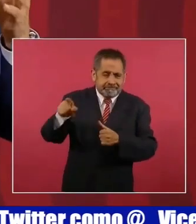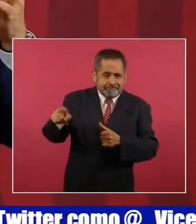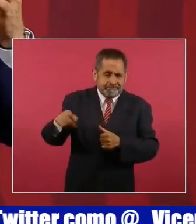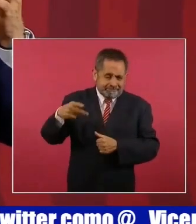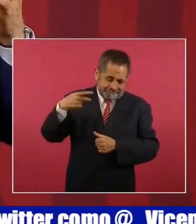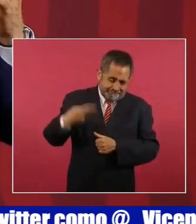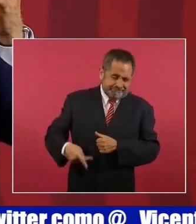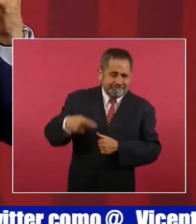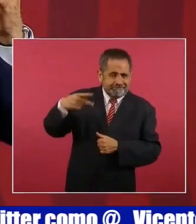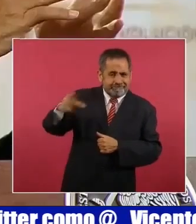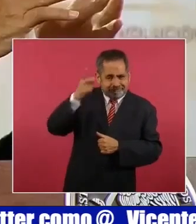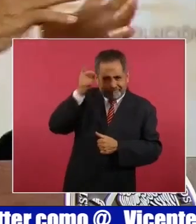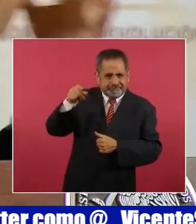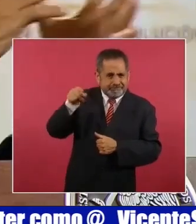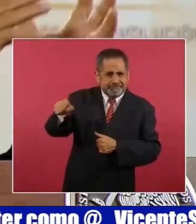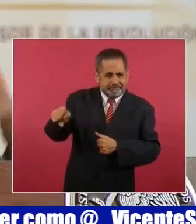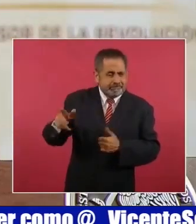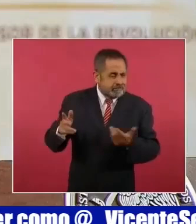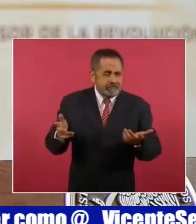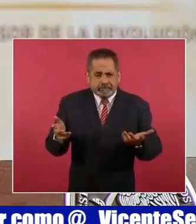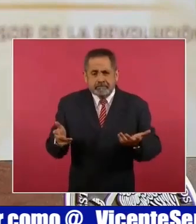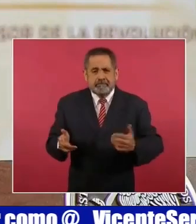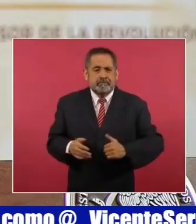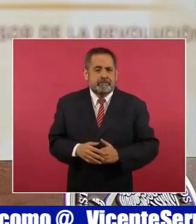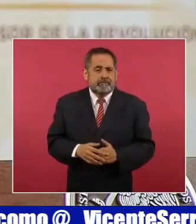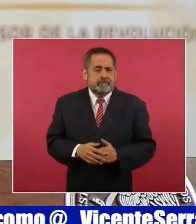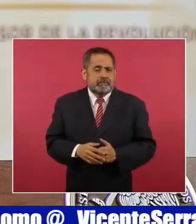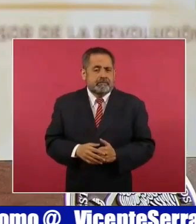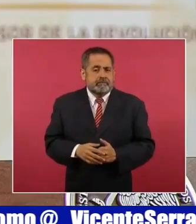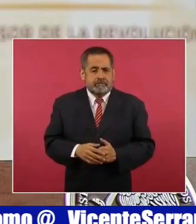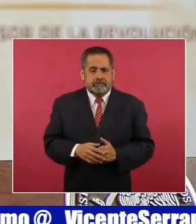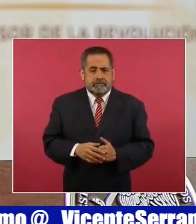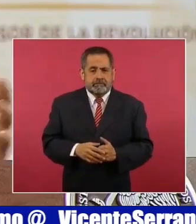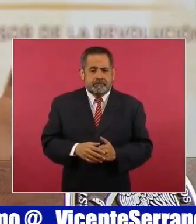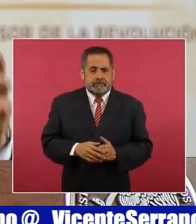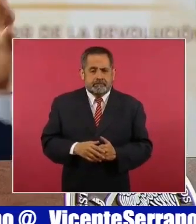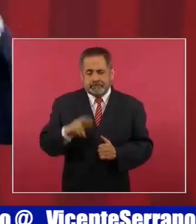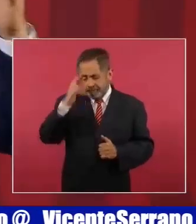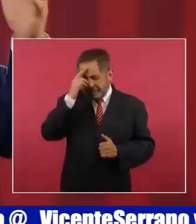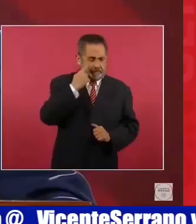hoy lanza una declaración importante,